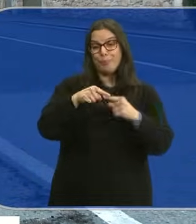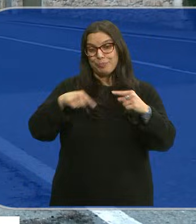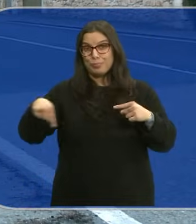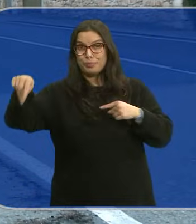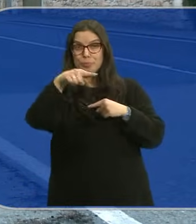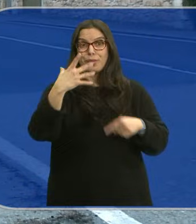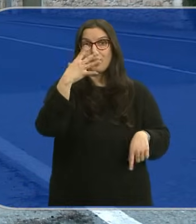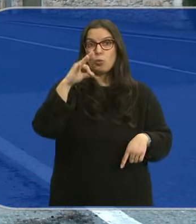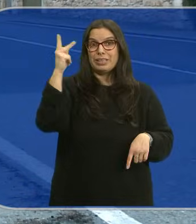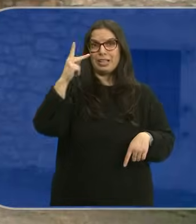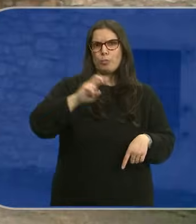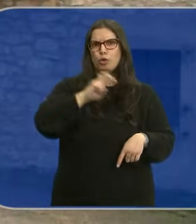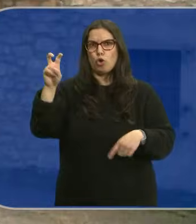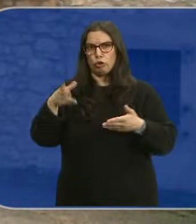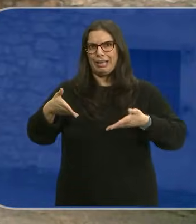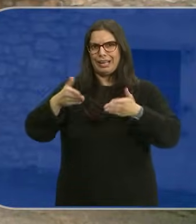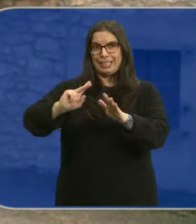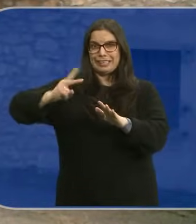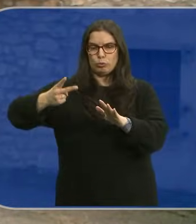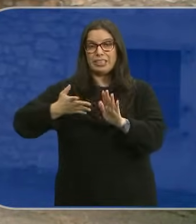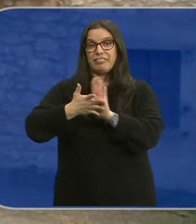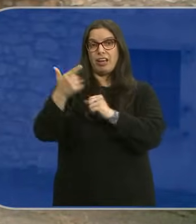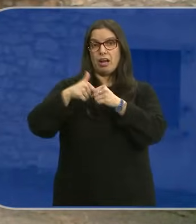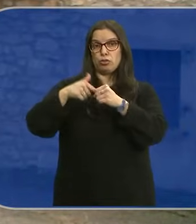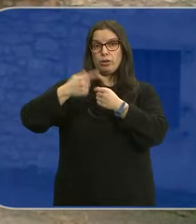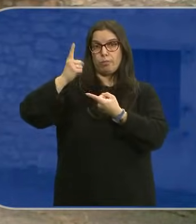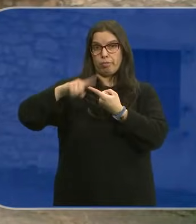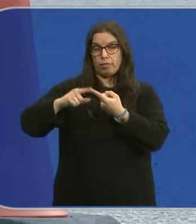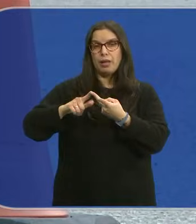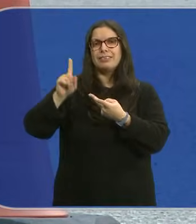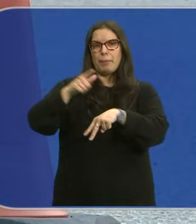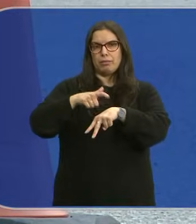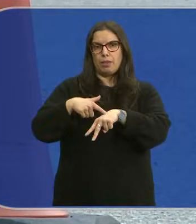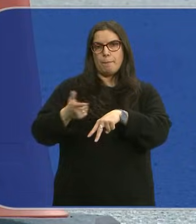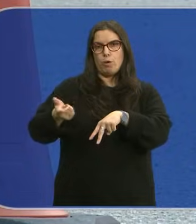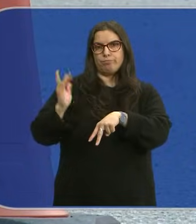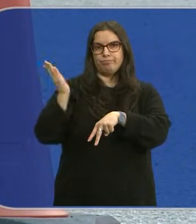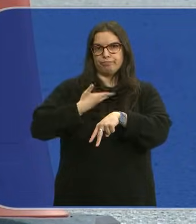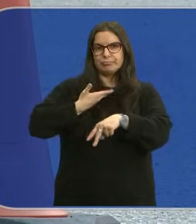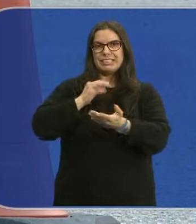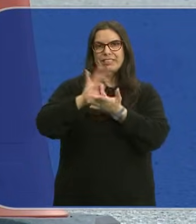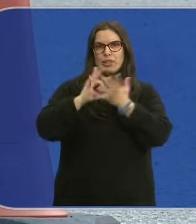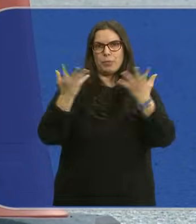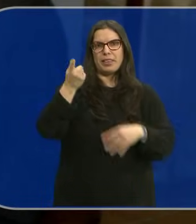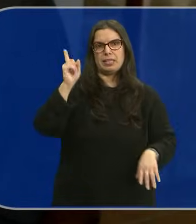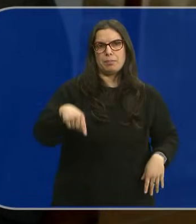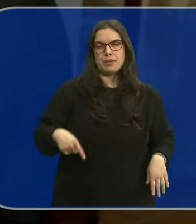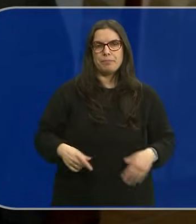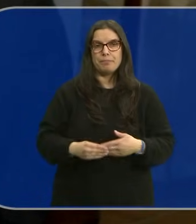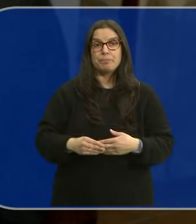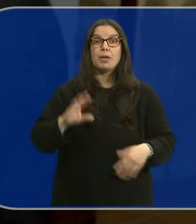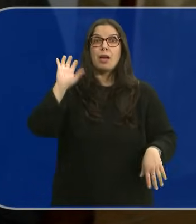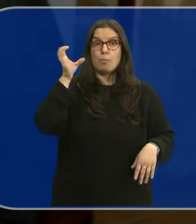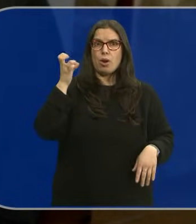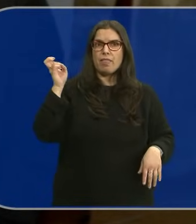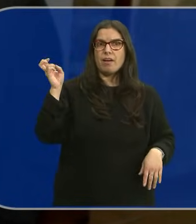50 kilómetros por carreteras secundarias implica más gasto en combustible y en tiempo, que también afecta a los servicios de emergencia. La